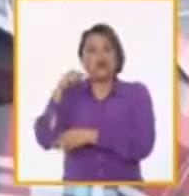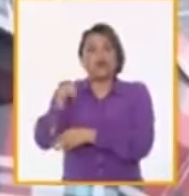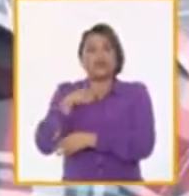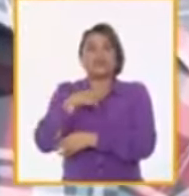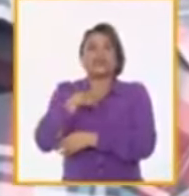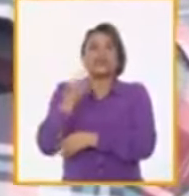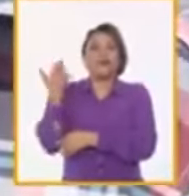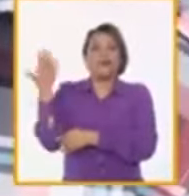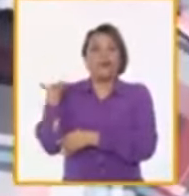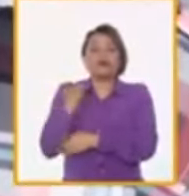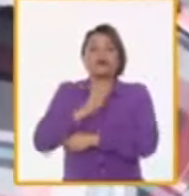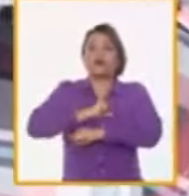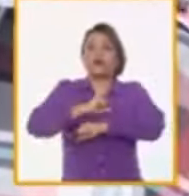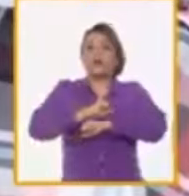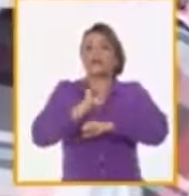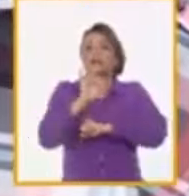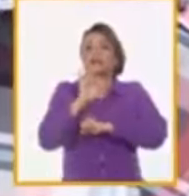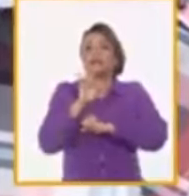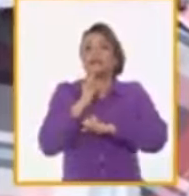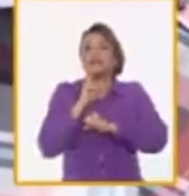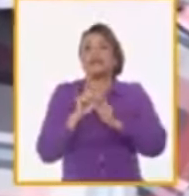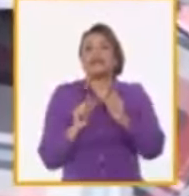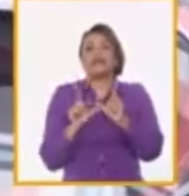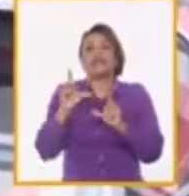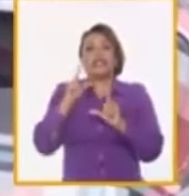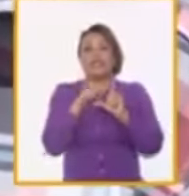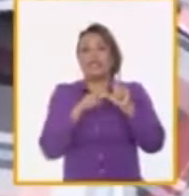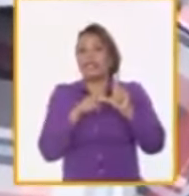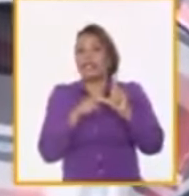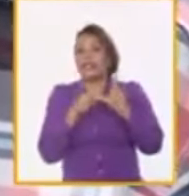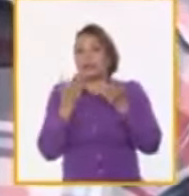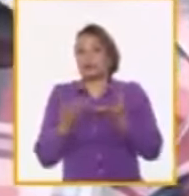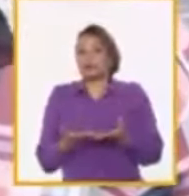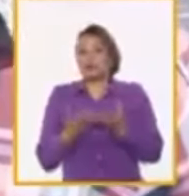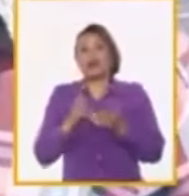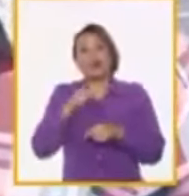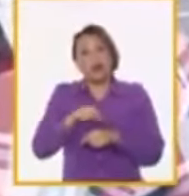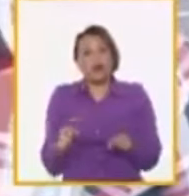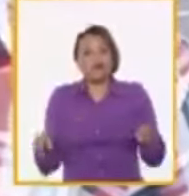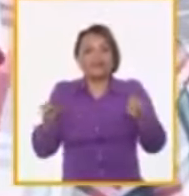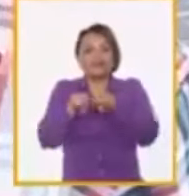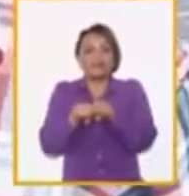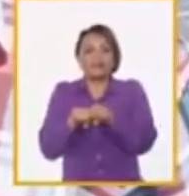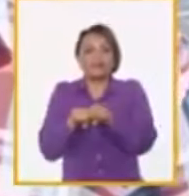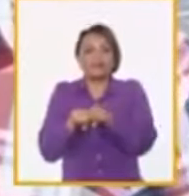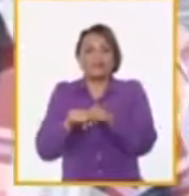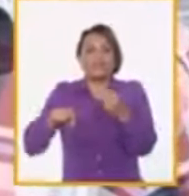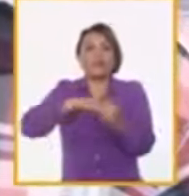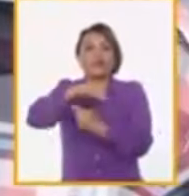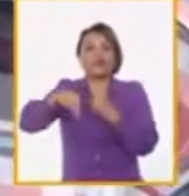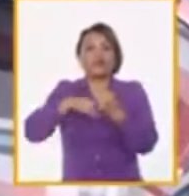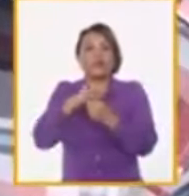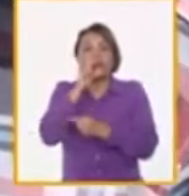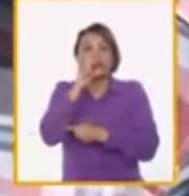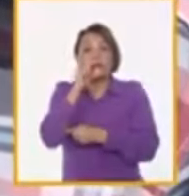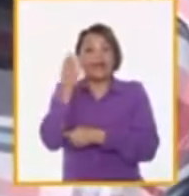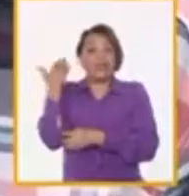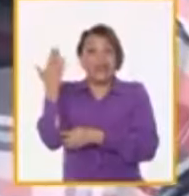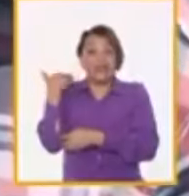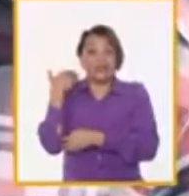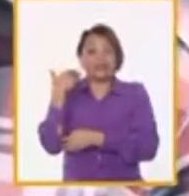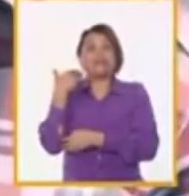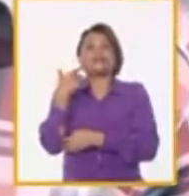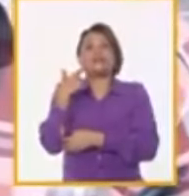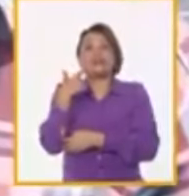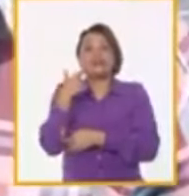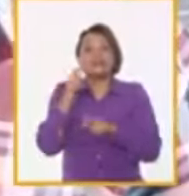litros por segundo. Es decir, actualmente hay instalados 60 litros por segundo. Es decir, que los ciclos de Baira, anteriormente el montaje de los